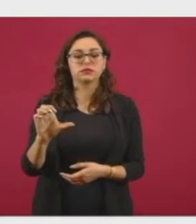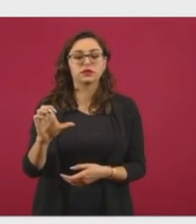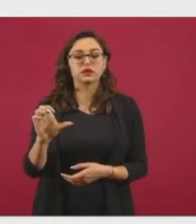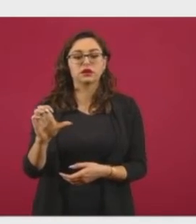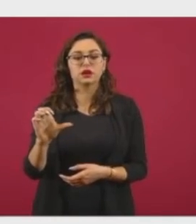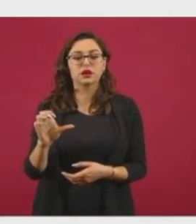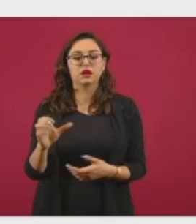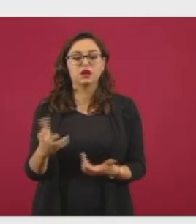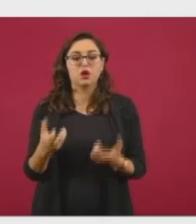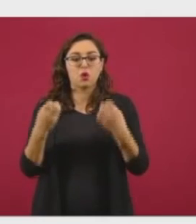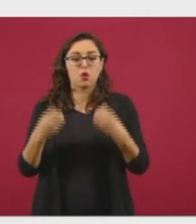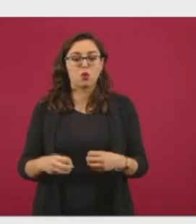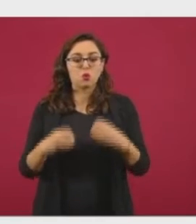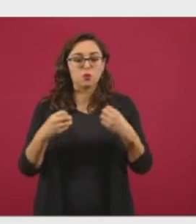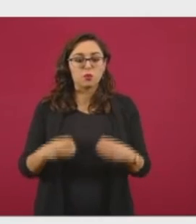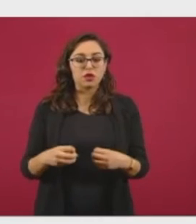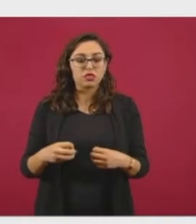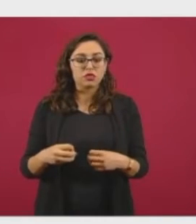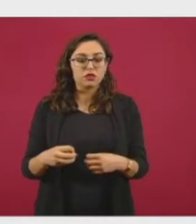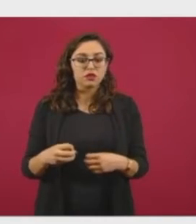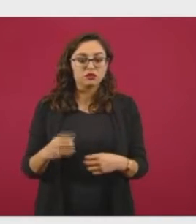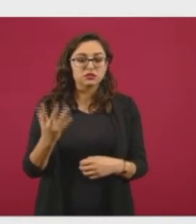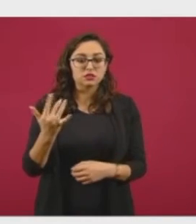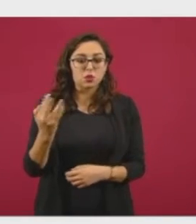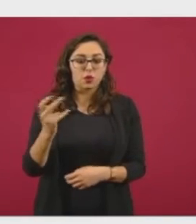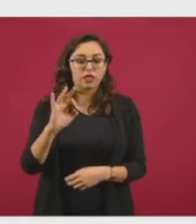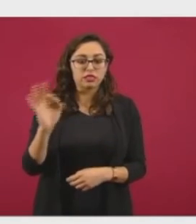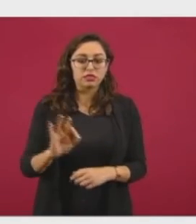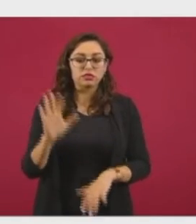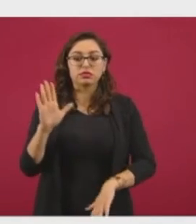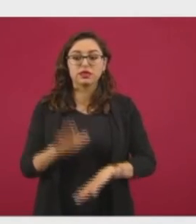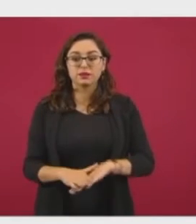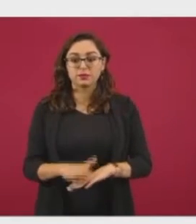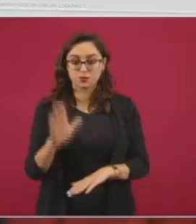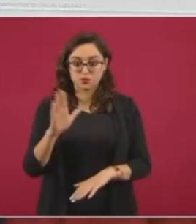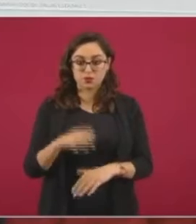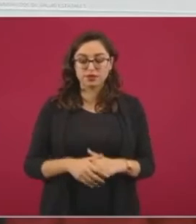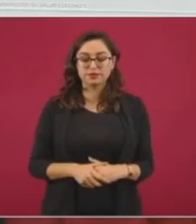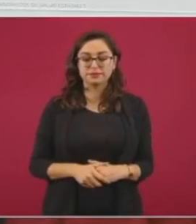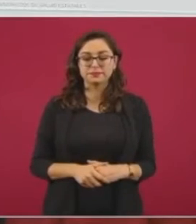una ocupación superior al 50%.